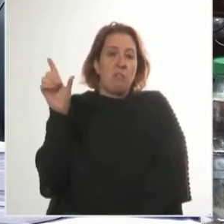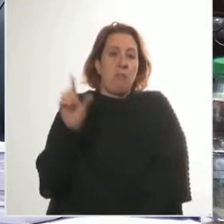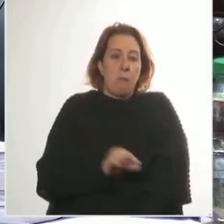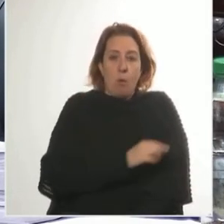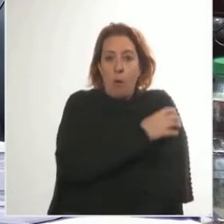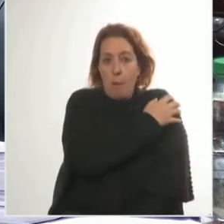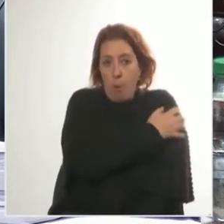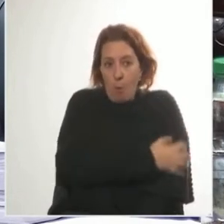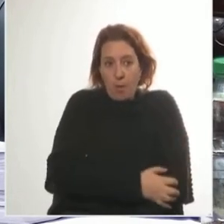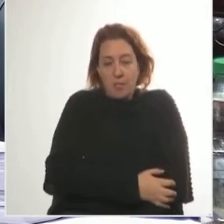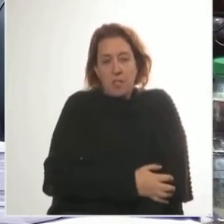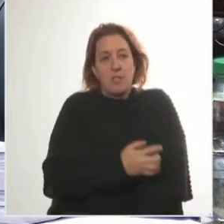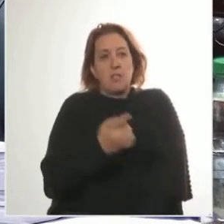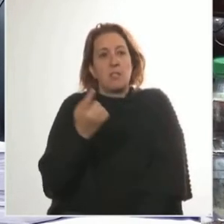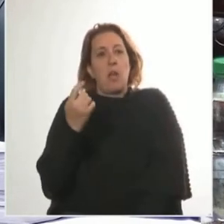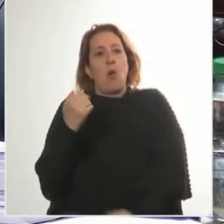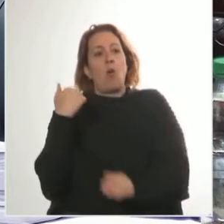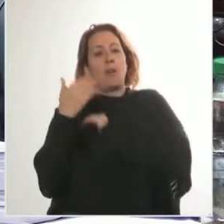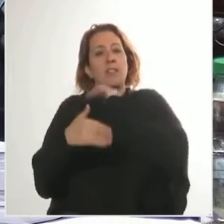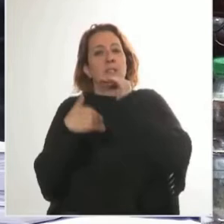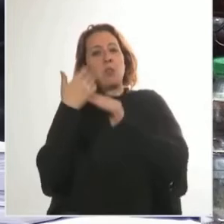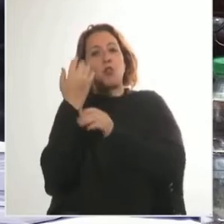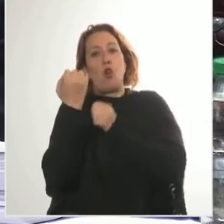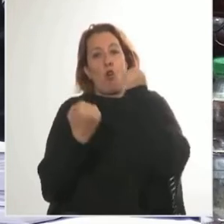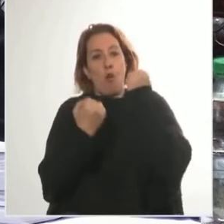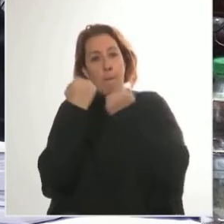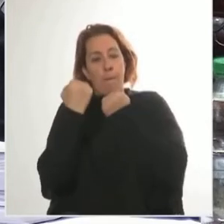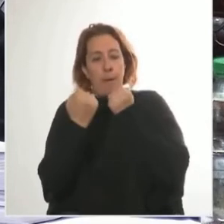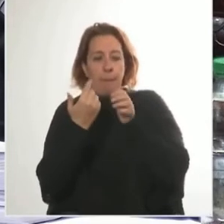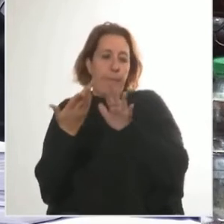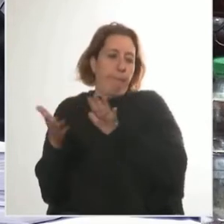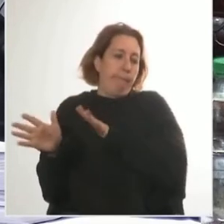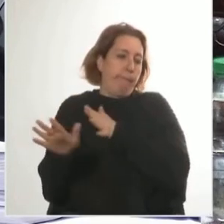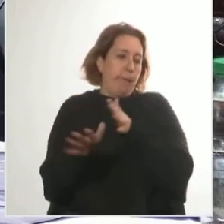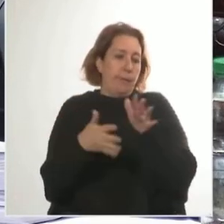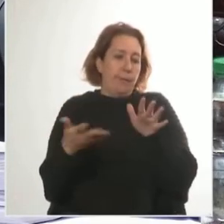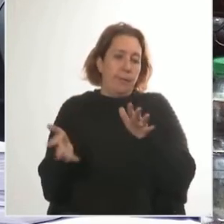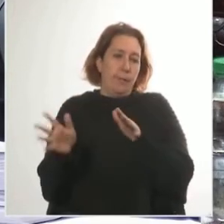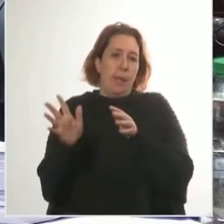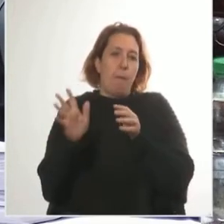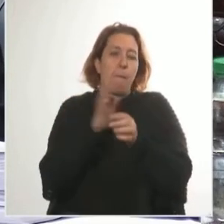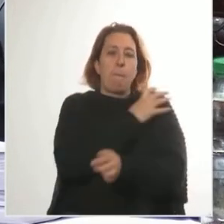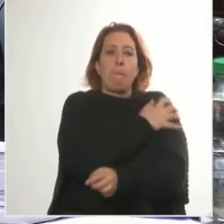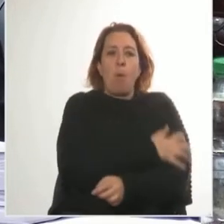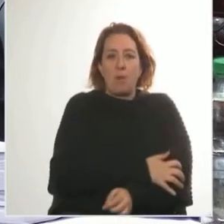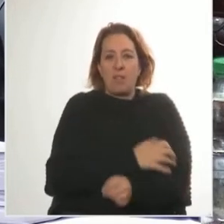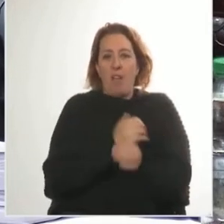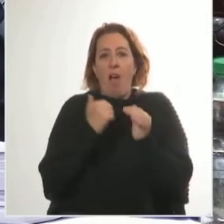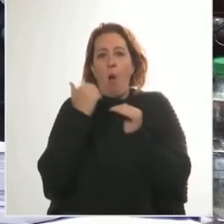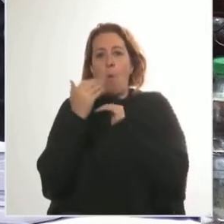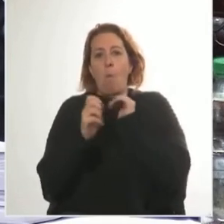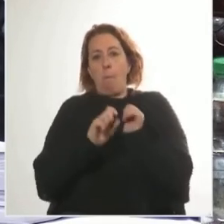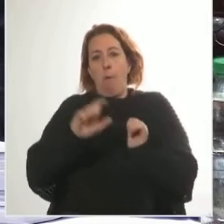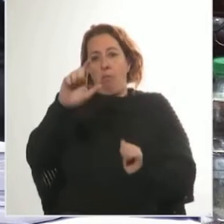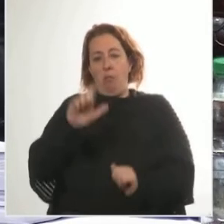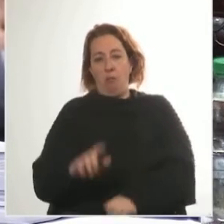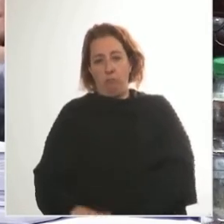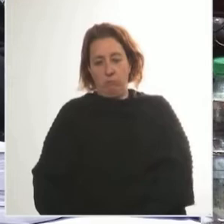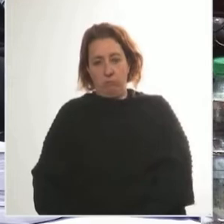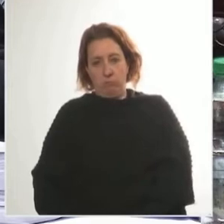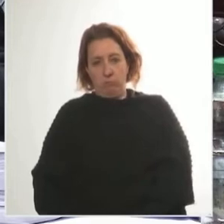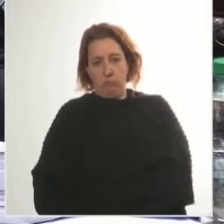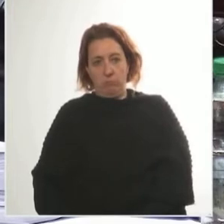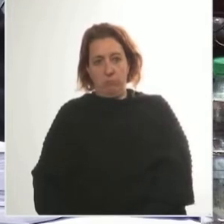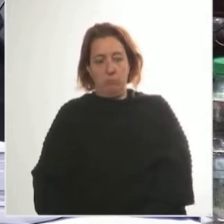perdón, con el crecimiento de la economía, parece ser que la pobreza volvió a aumentar. Y comparado